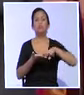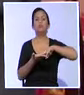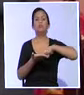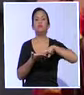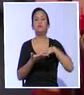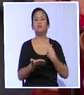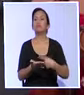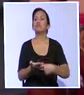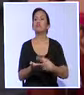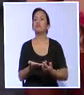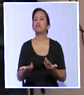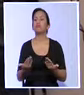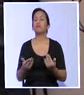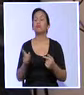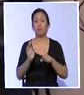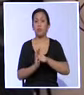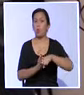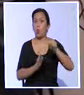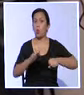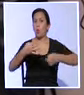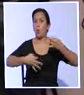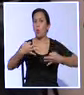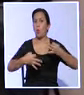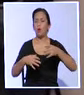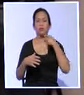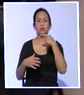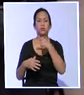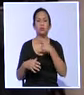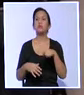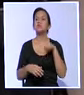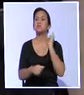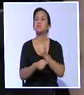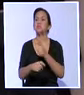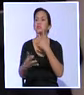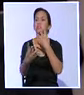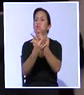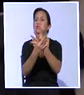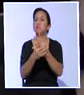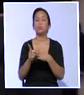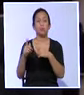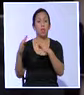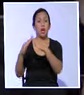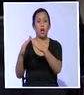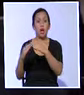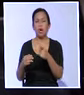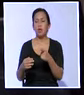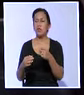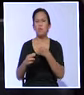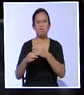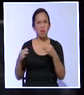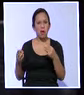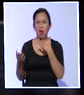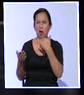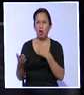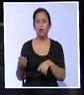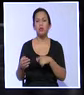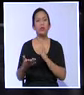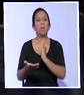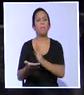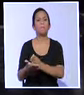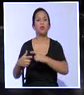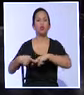allí el juez rodolfo navarrete dictó arresto domiciliario e incautación de bienes e inmovilización de sus cuentas a